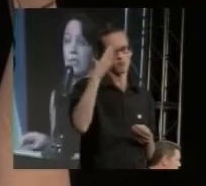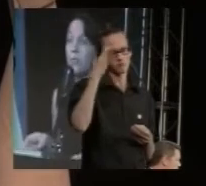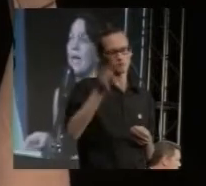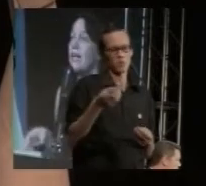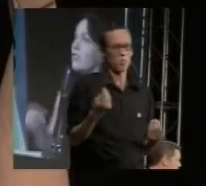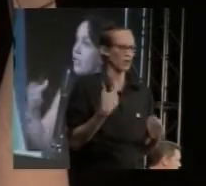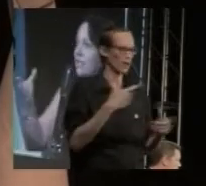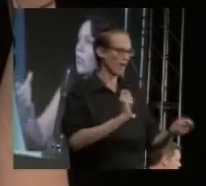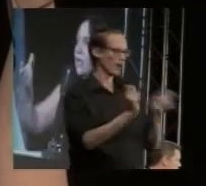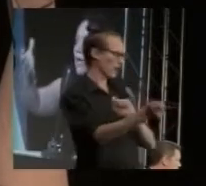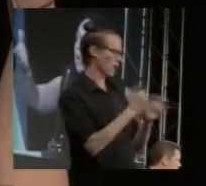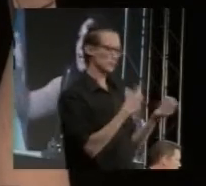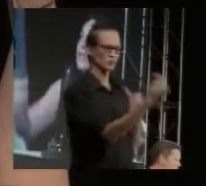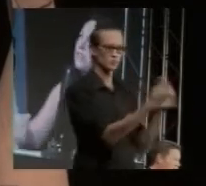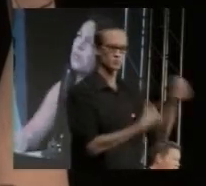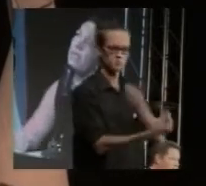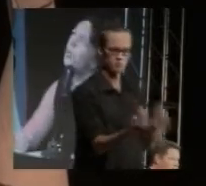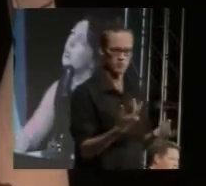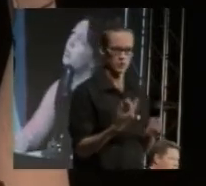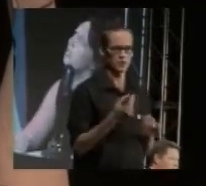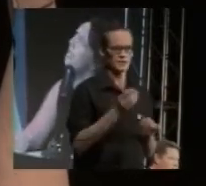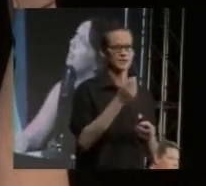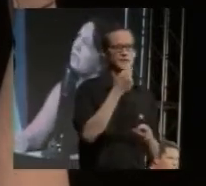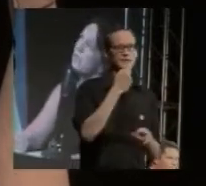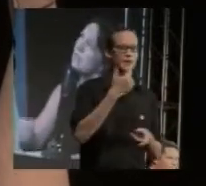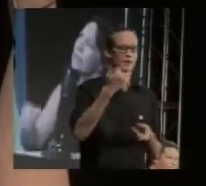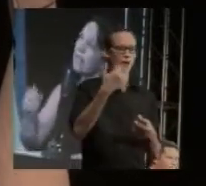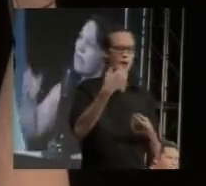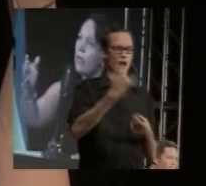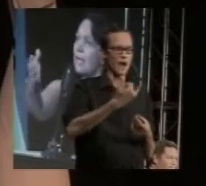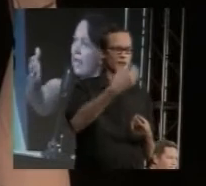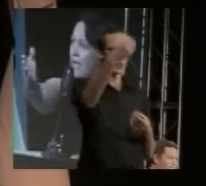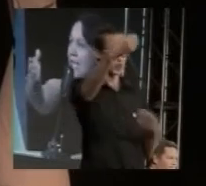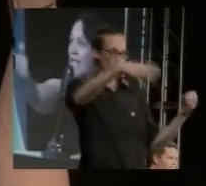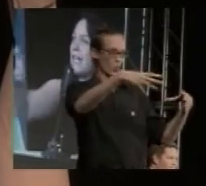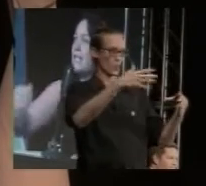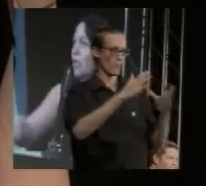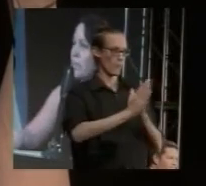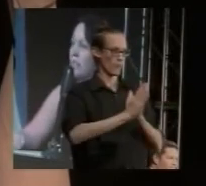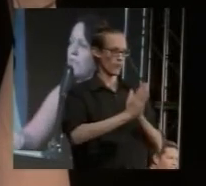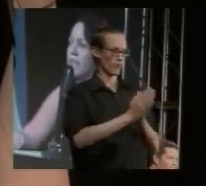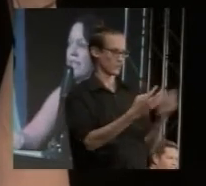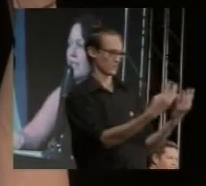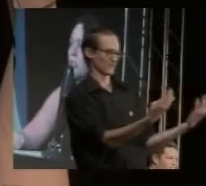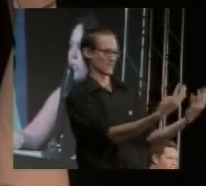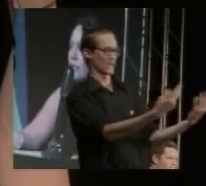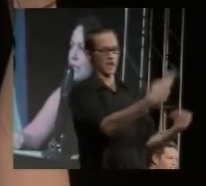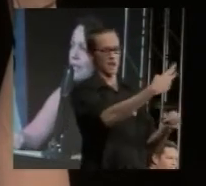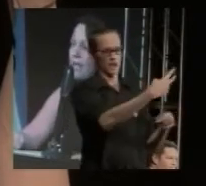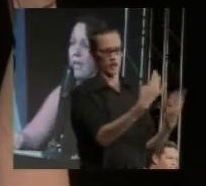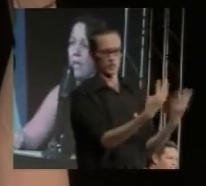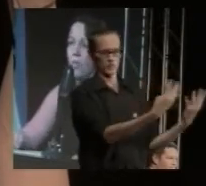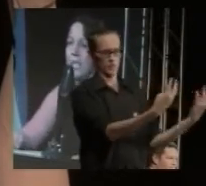de lugar y dónde se encuentran, y si hubiera luz, sería muy, si me hacen el favor, ahí adelante las dos primeras filas, están